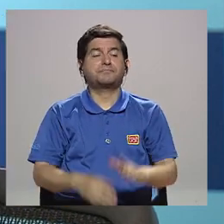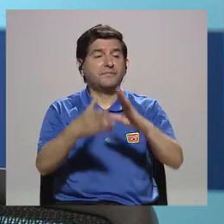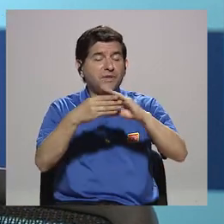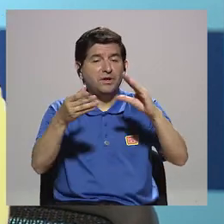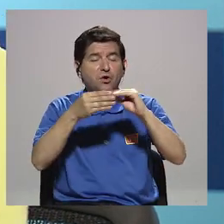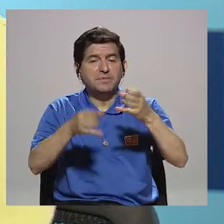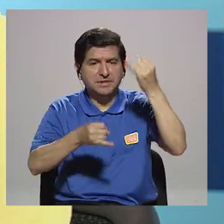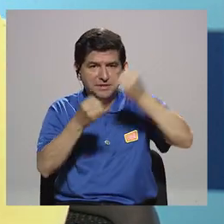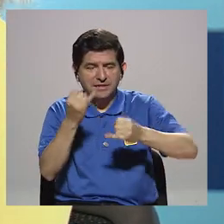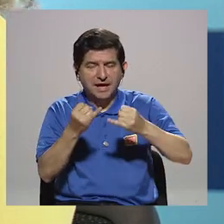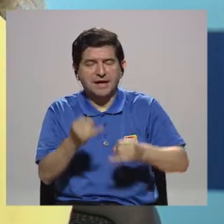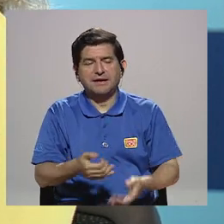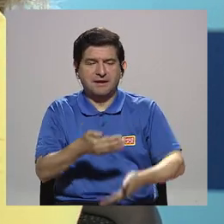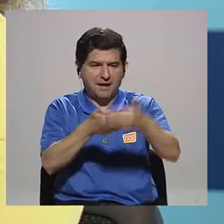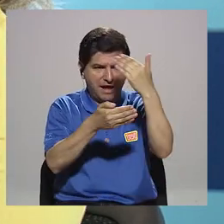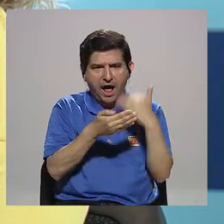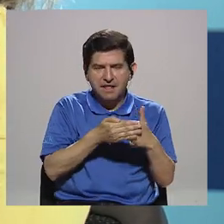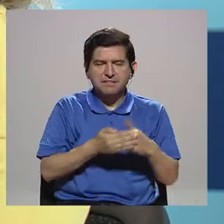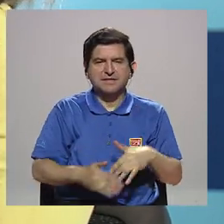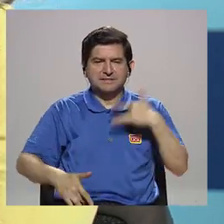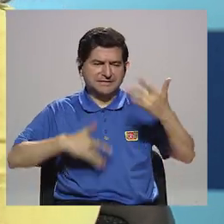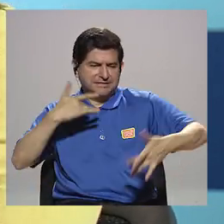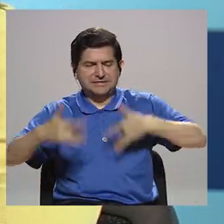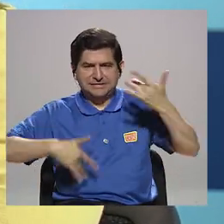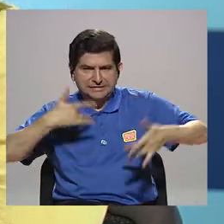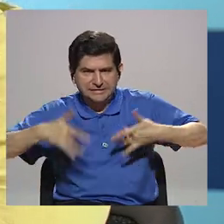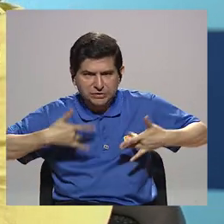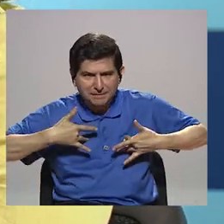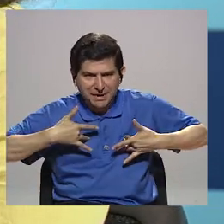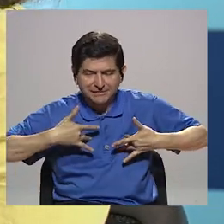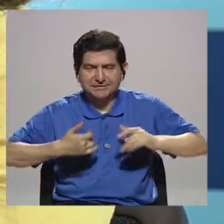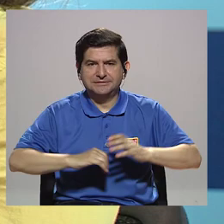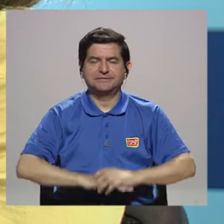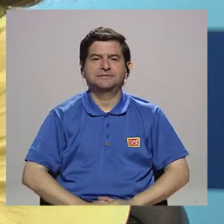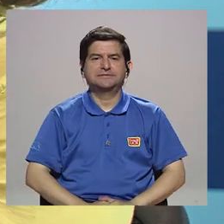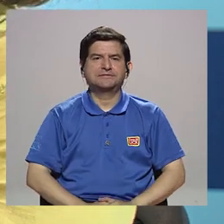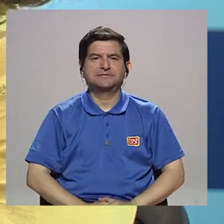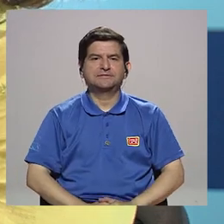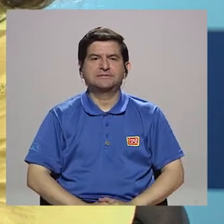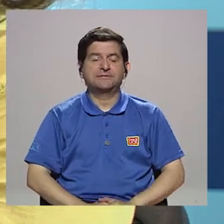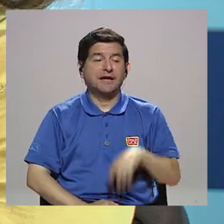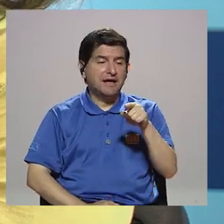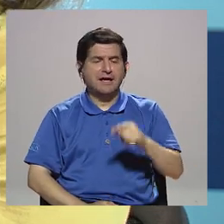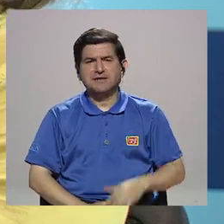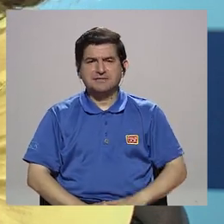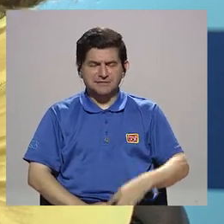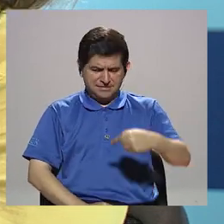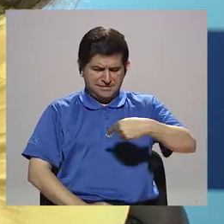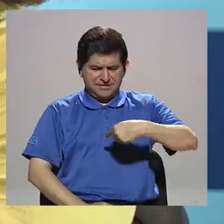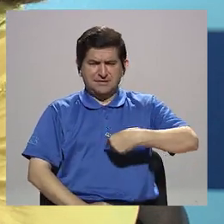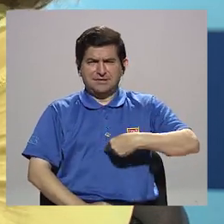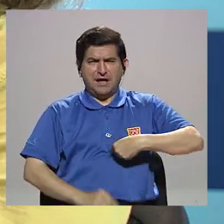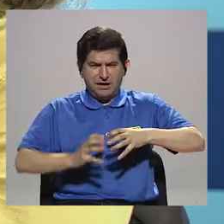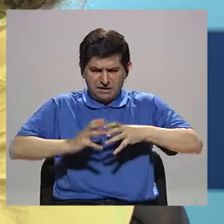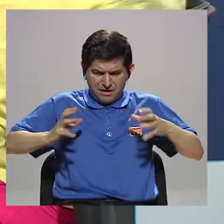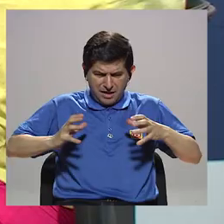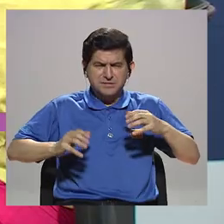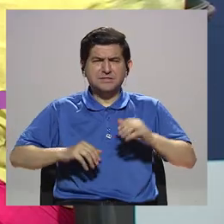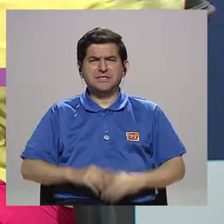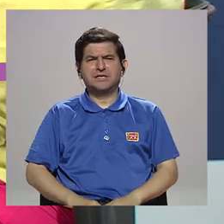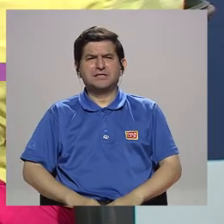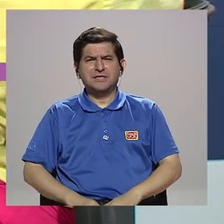bueno, comentábamos al final del bloque anterior un poco acerca de los síntomas, ¿verdad? Esta gastritis